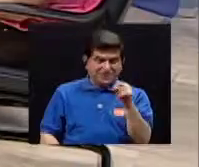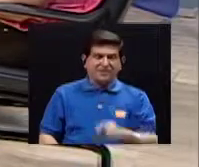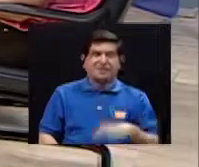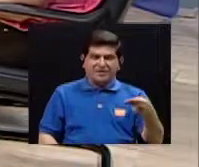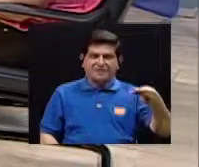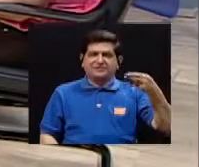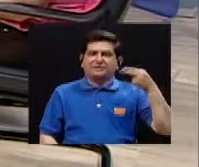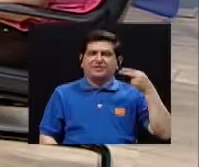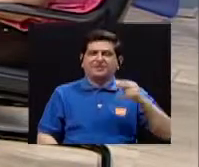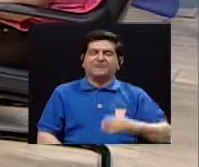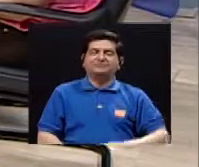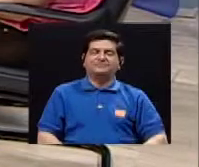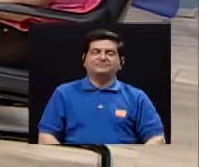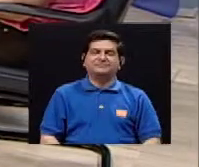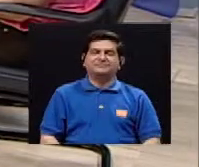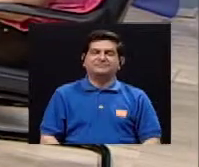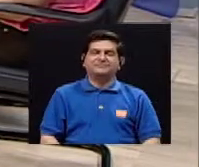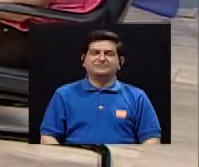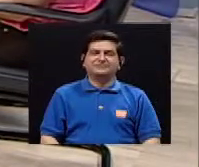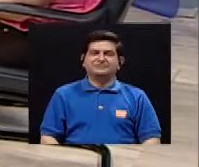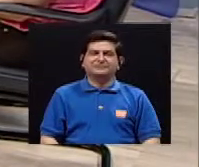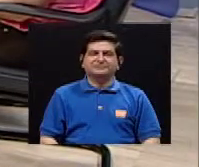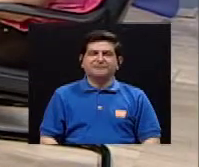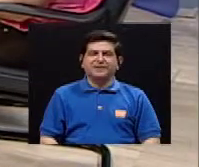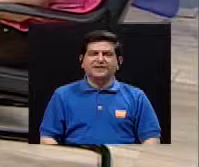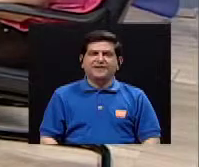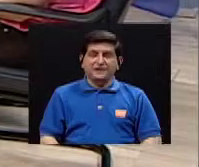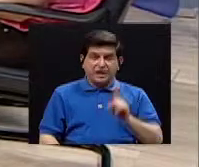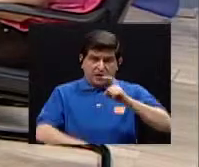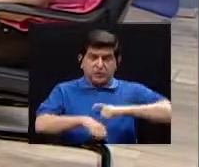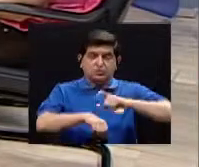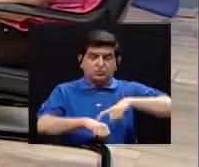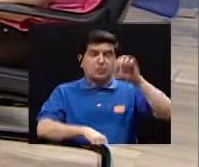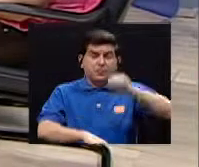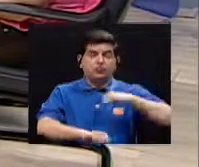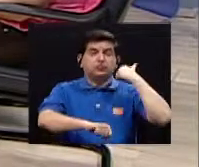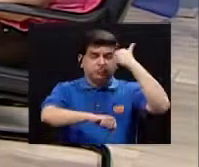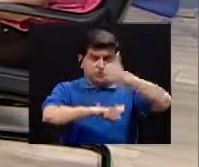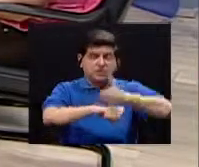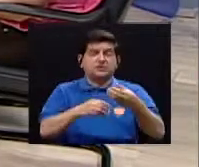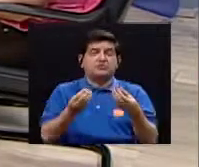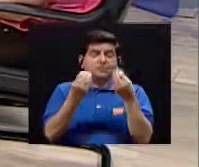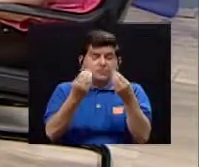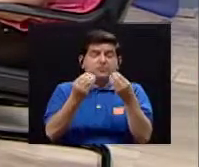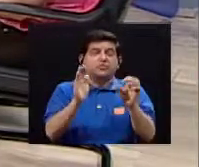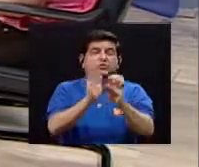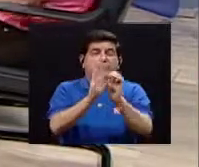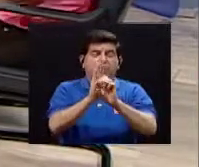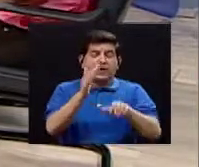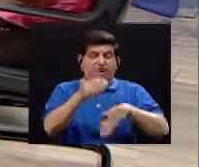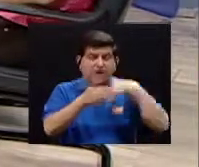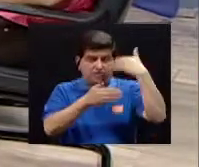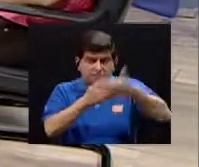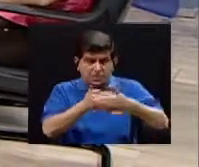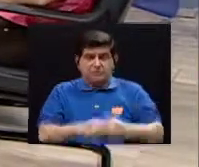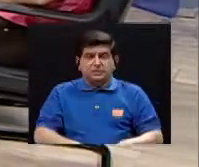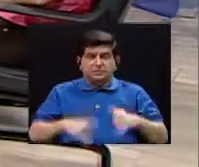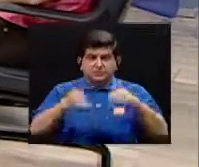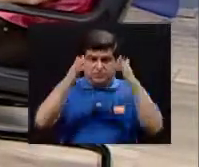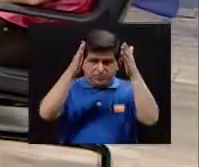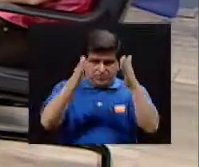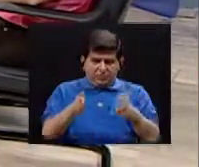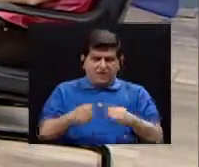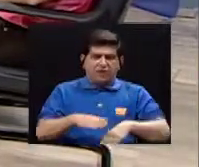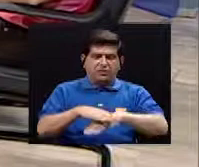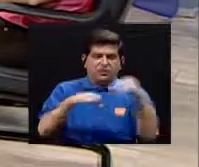esta historia y es que si es un momento en el que se marcó mucho porque por ejemplo después de eso empezaron a